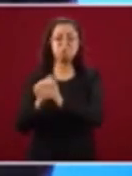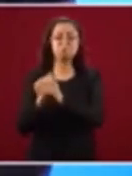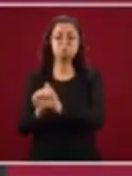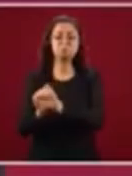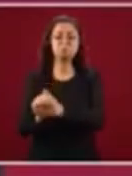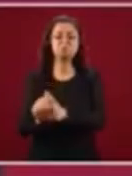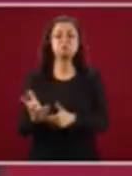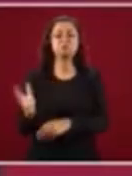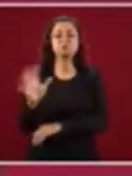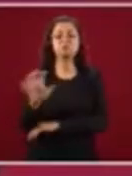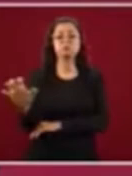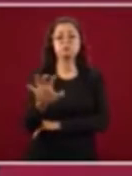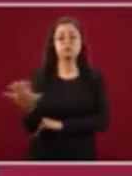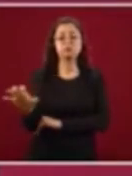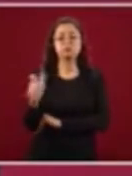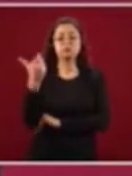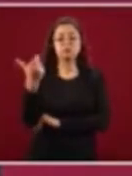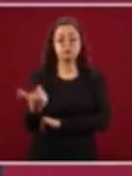500 pesos